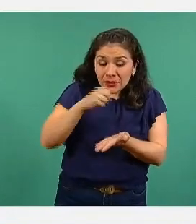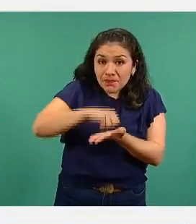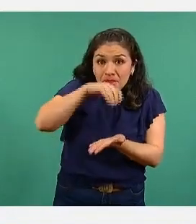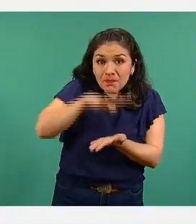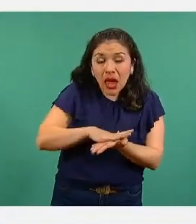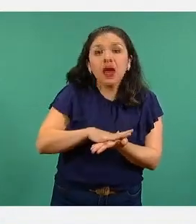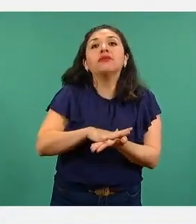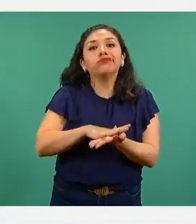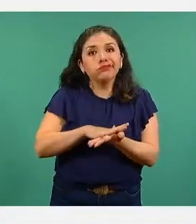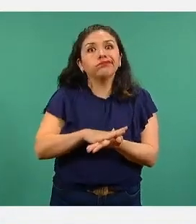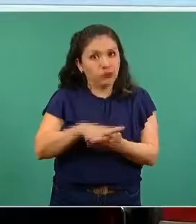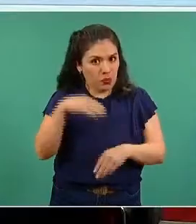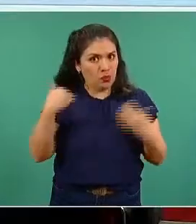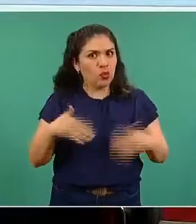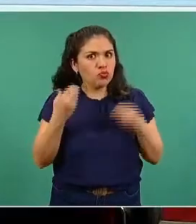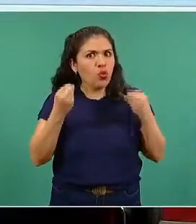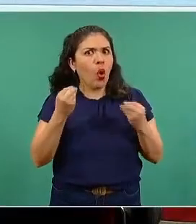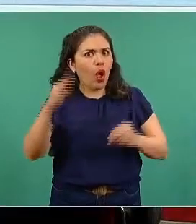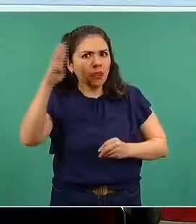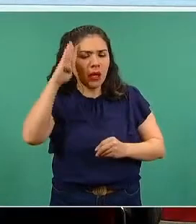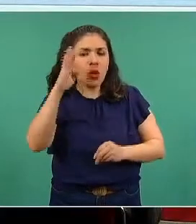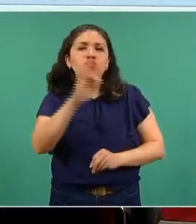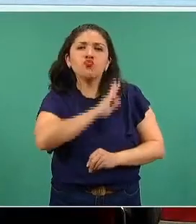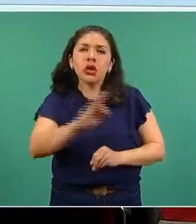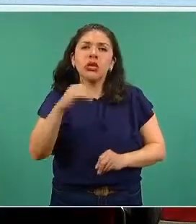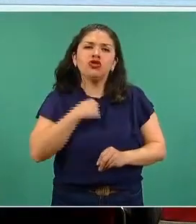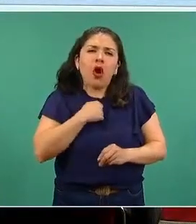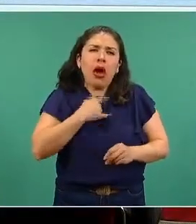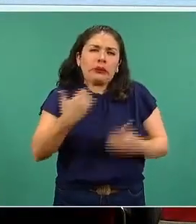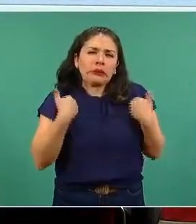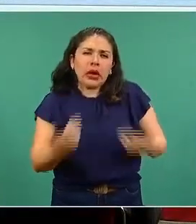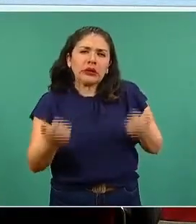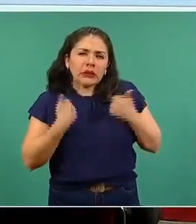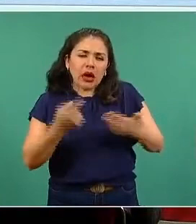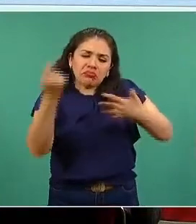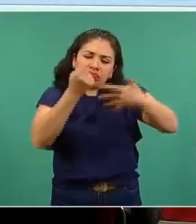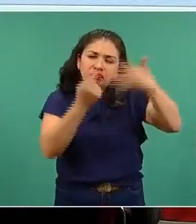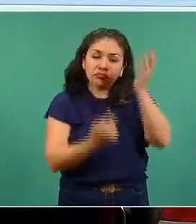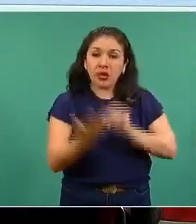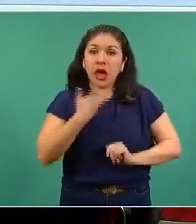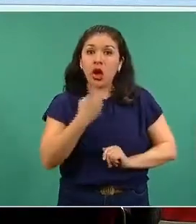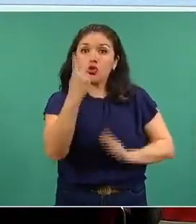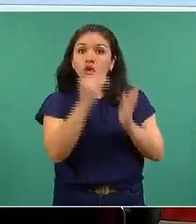registros numerosa podemos hacer muchas inferencias. Tenemos